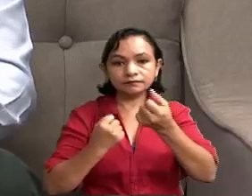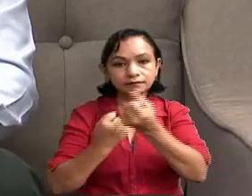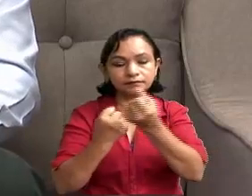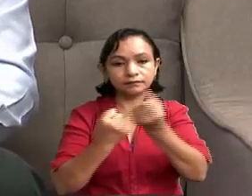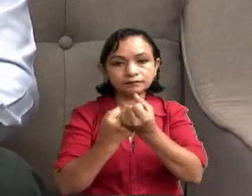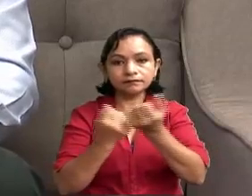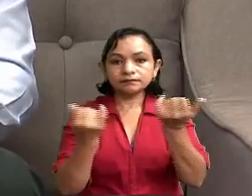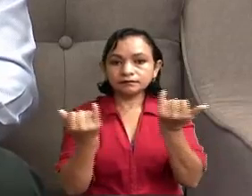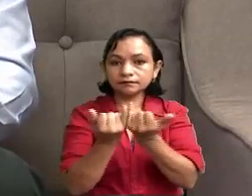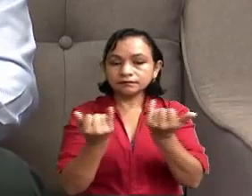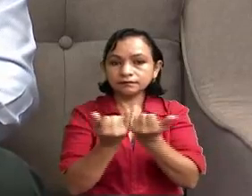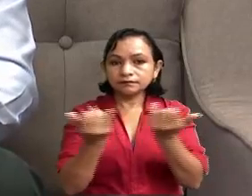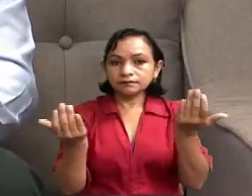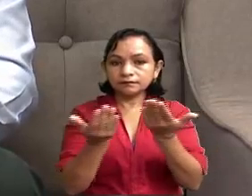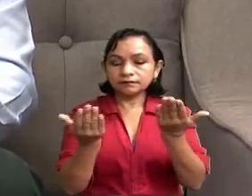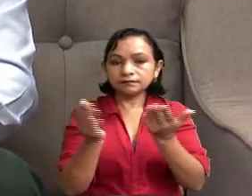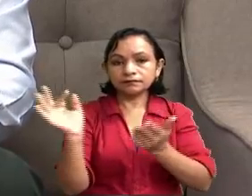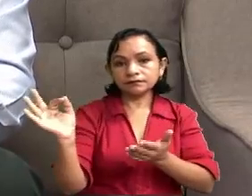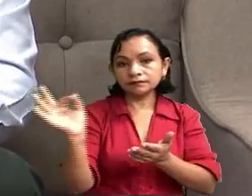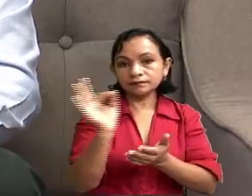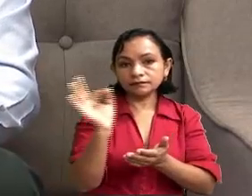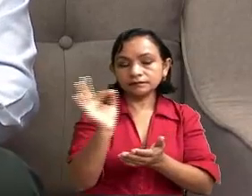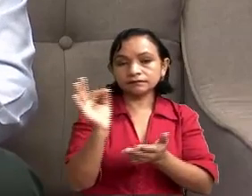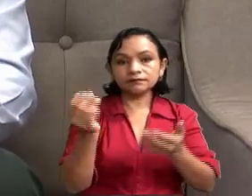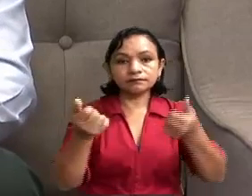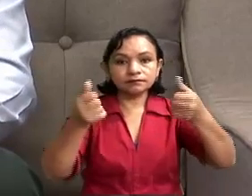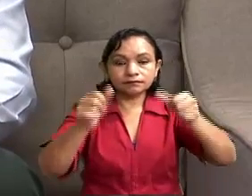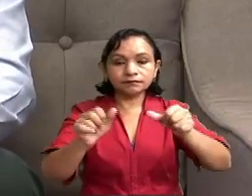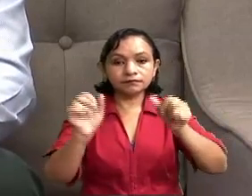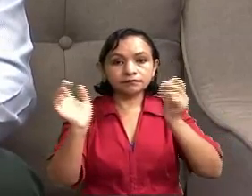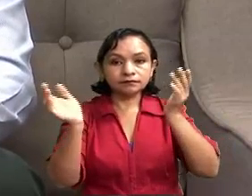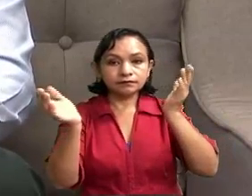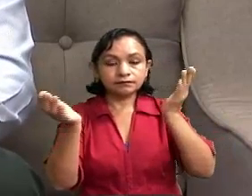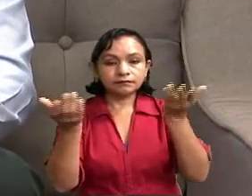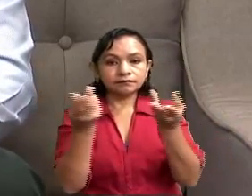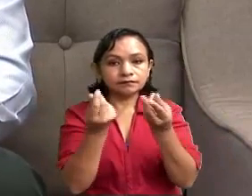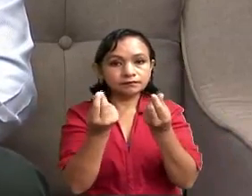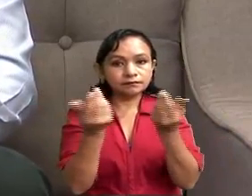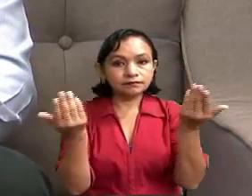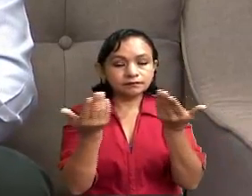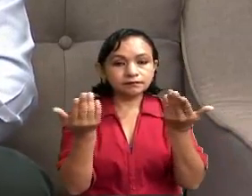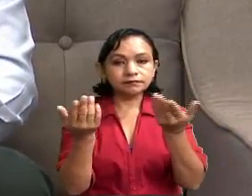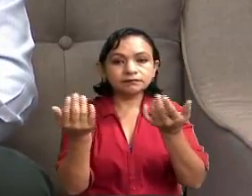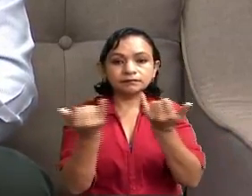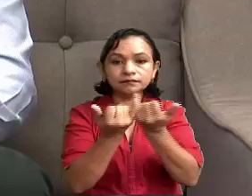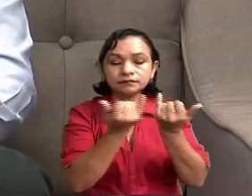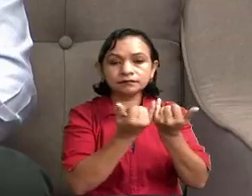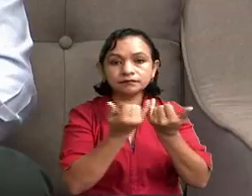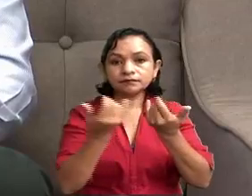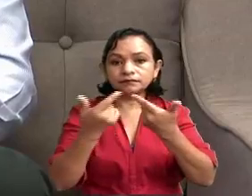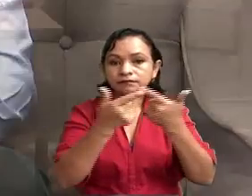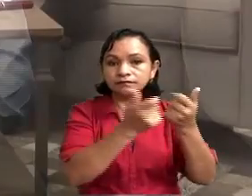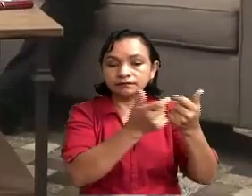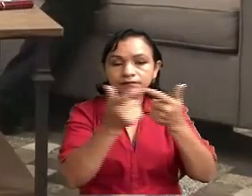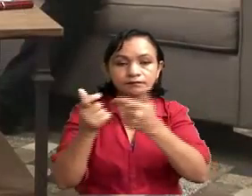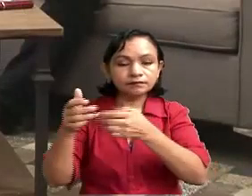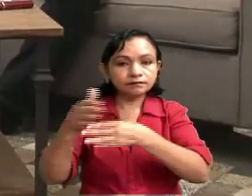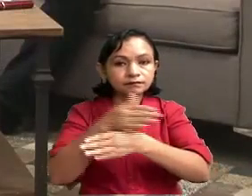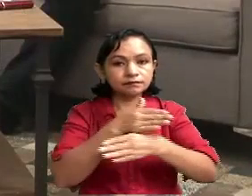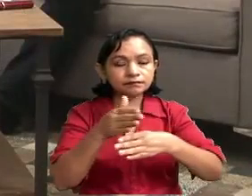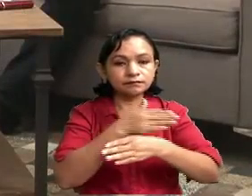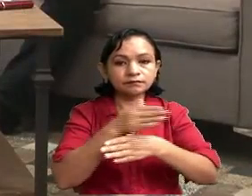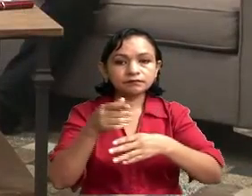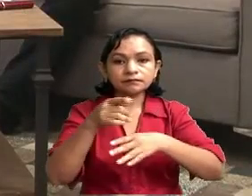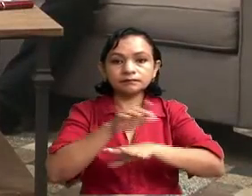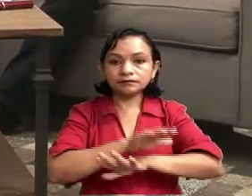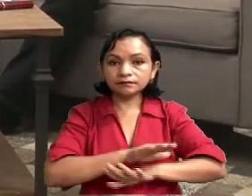pero también medidas tomadas en el ámbito comercial, es decir, invinculándose con los pequeños, los medianos, que al